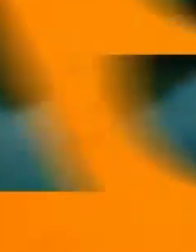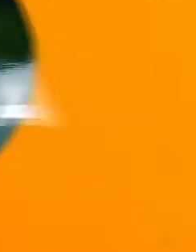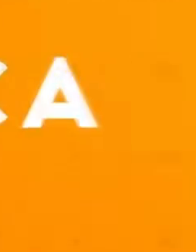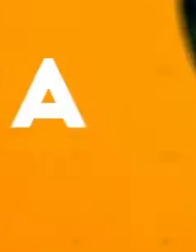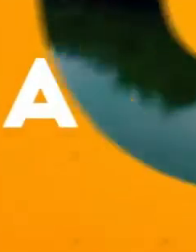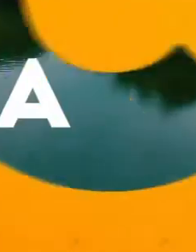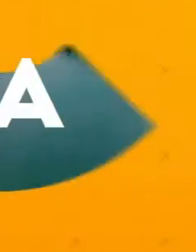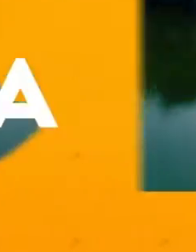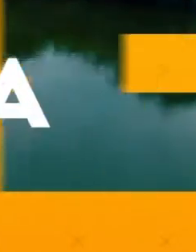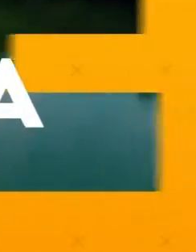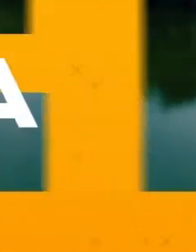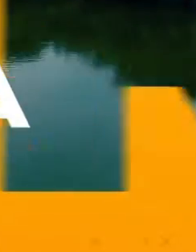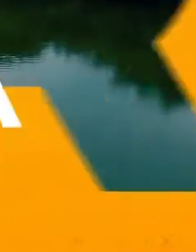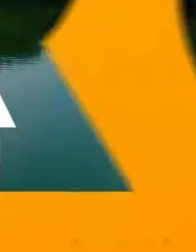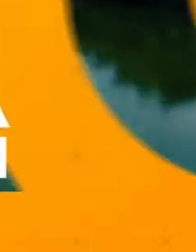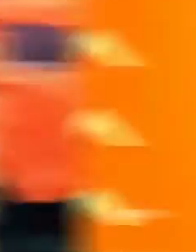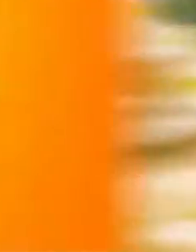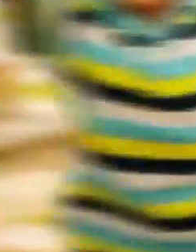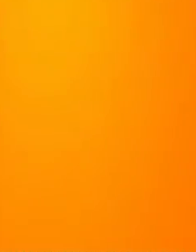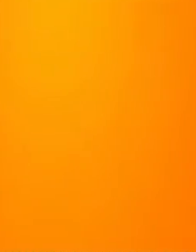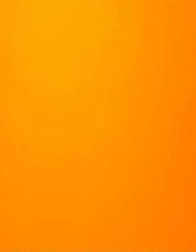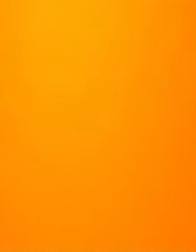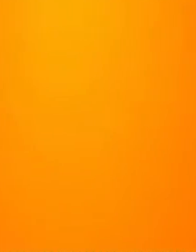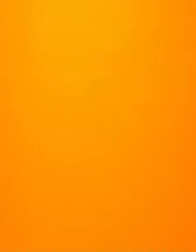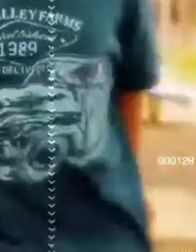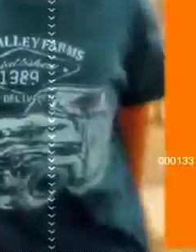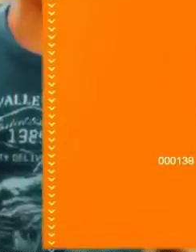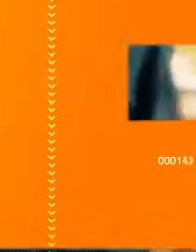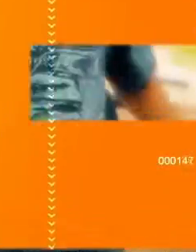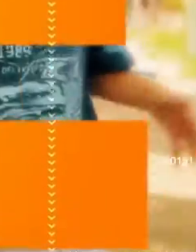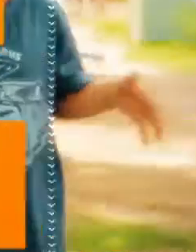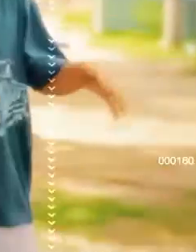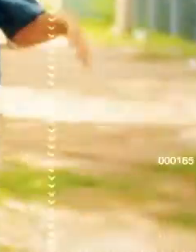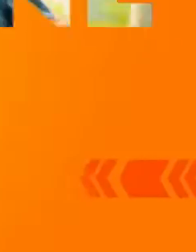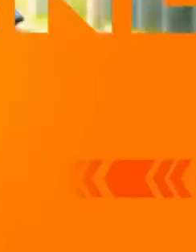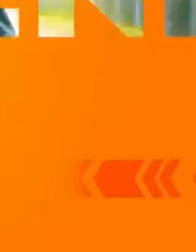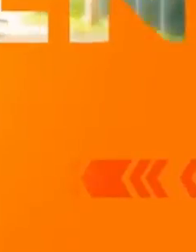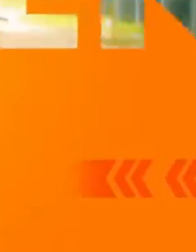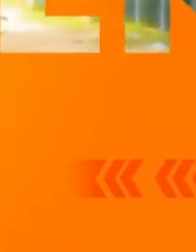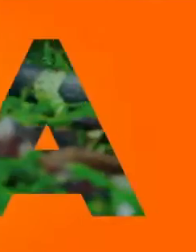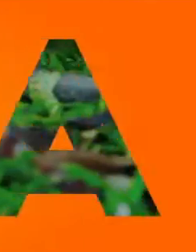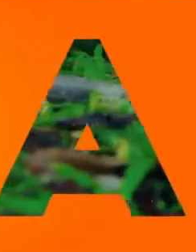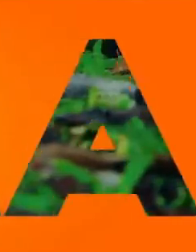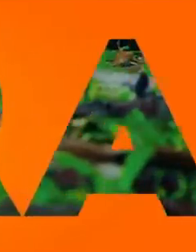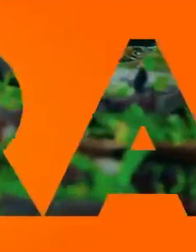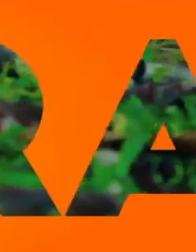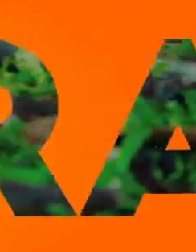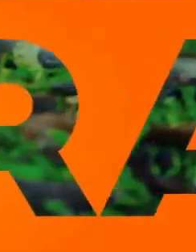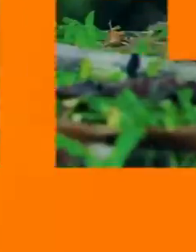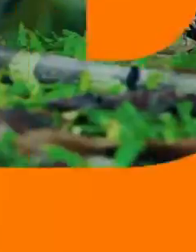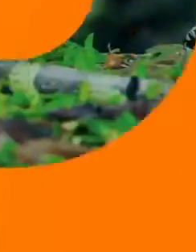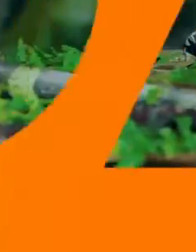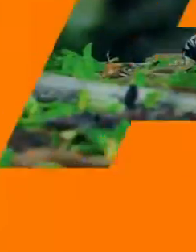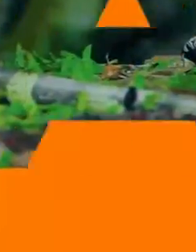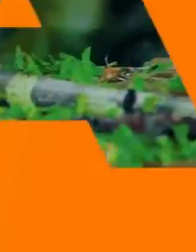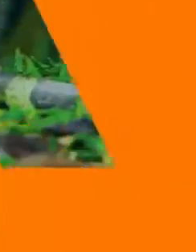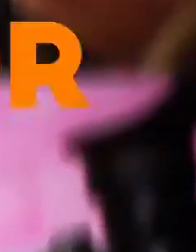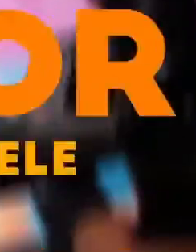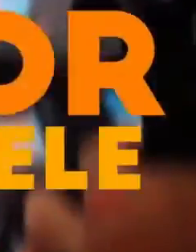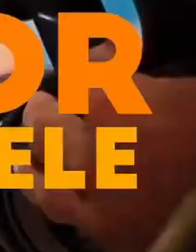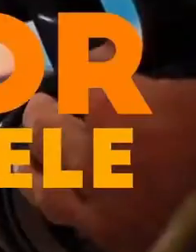Más cerca de ti, te divierte, te entretiene, te alegra la